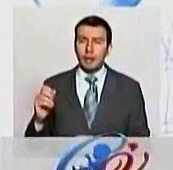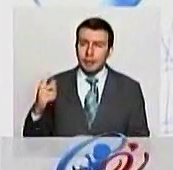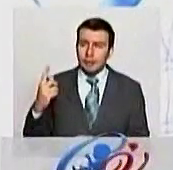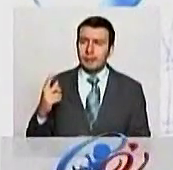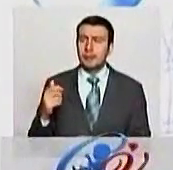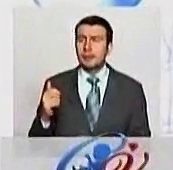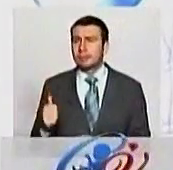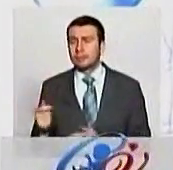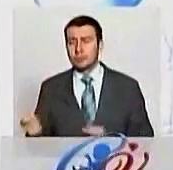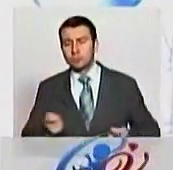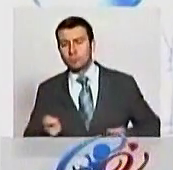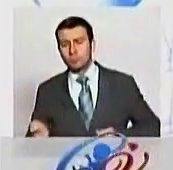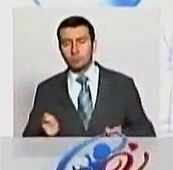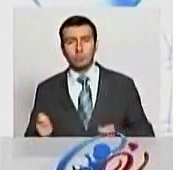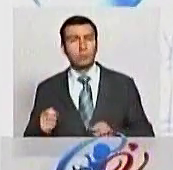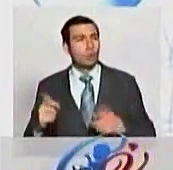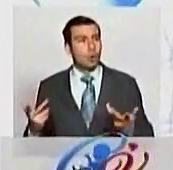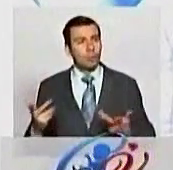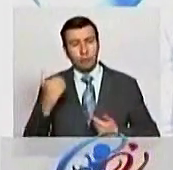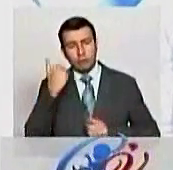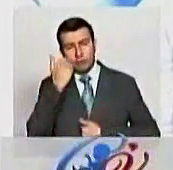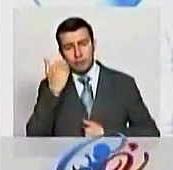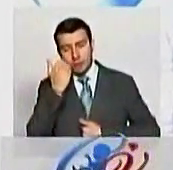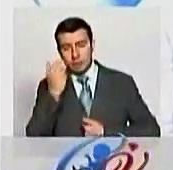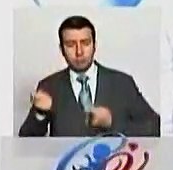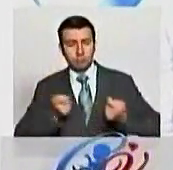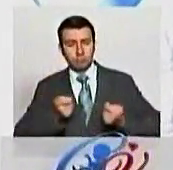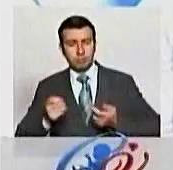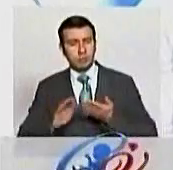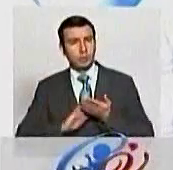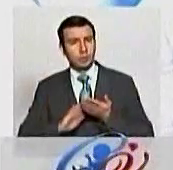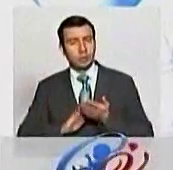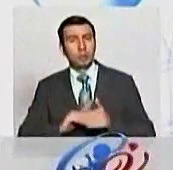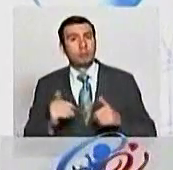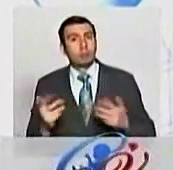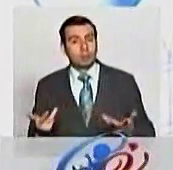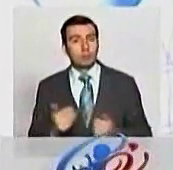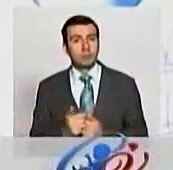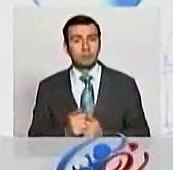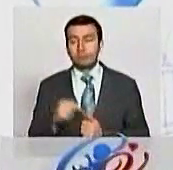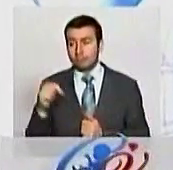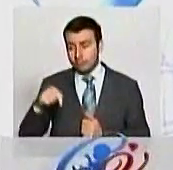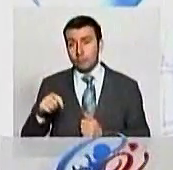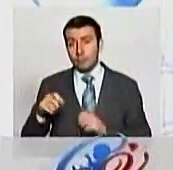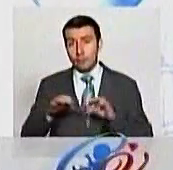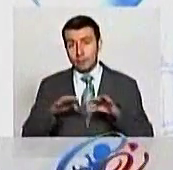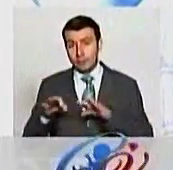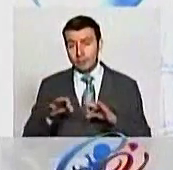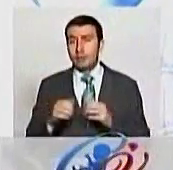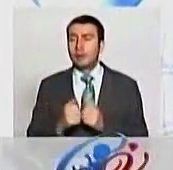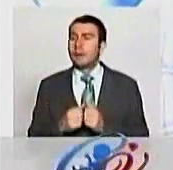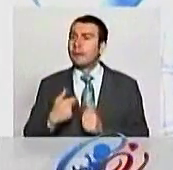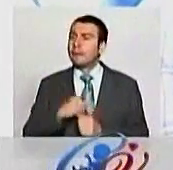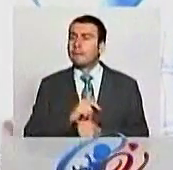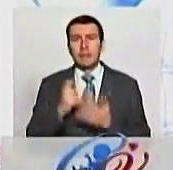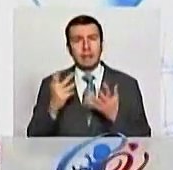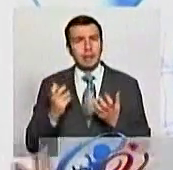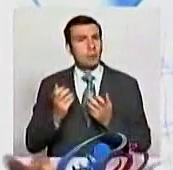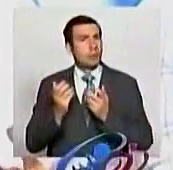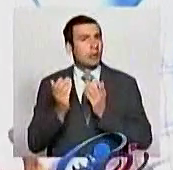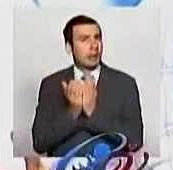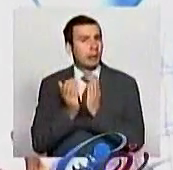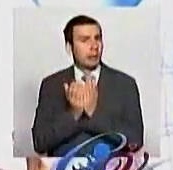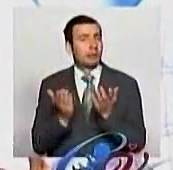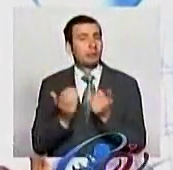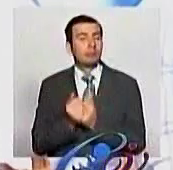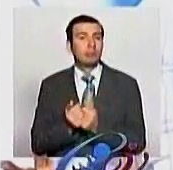en el diagnóstico de la enfermedad. Nosotros lo que pretendemos en este espacio es hacer educación, es orientar, es